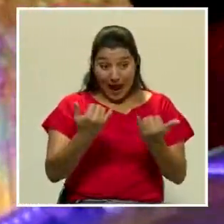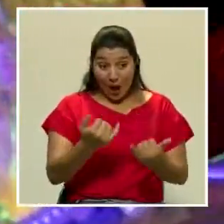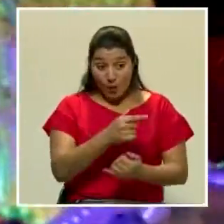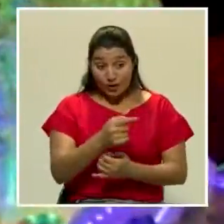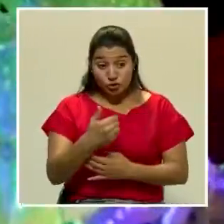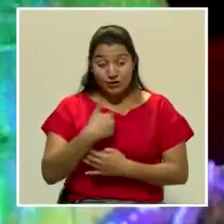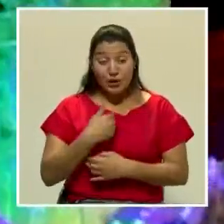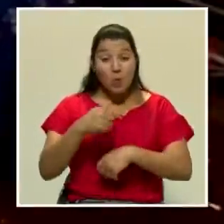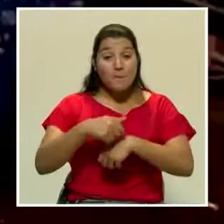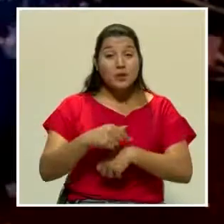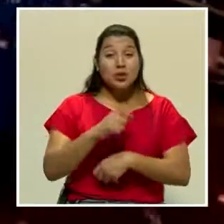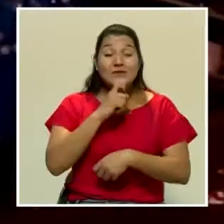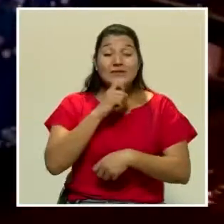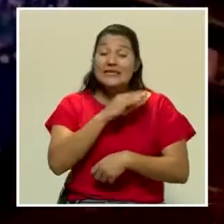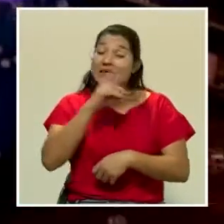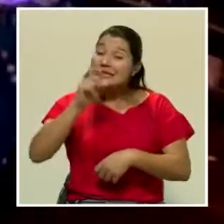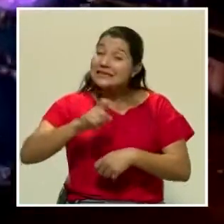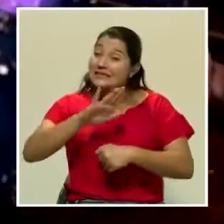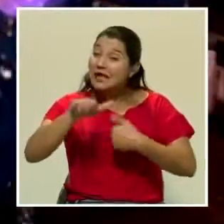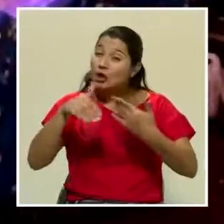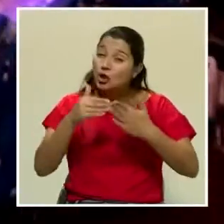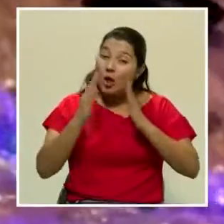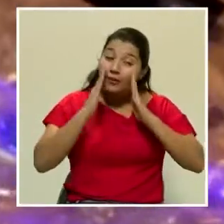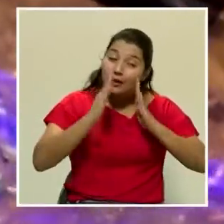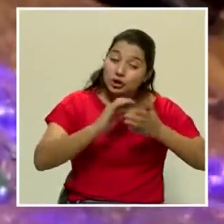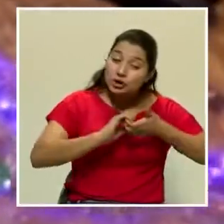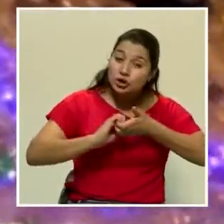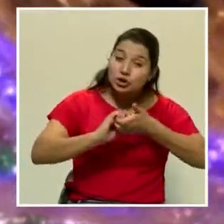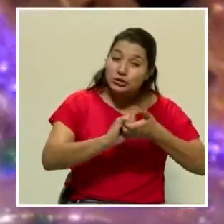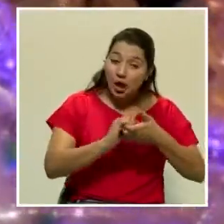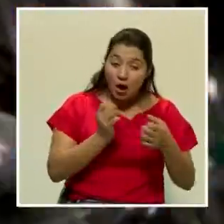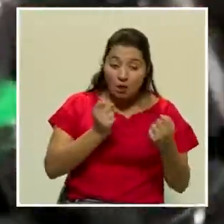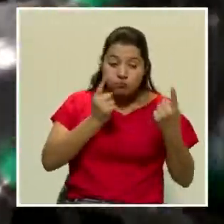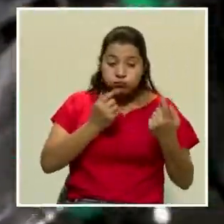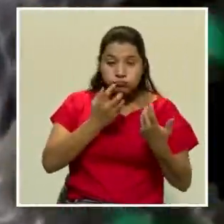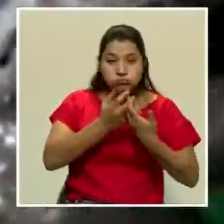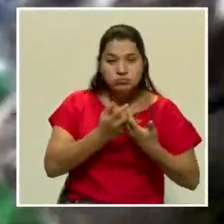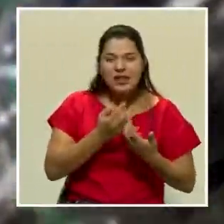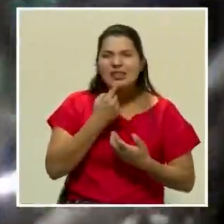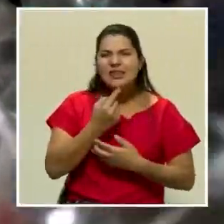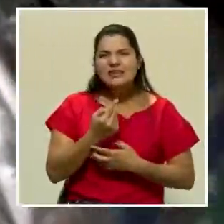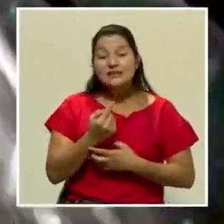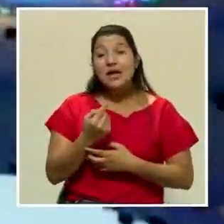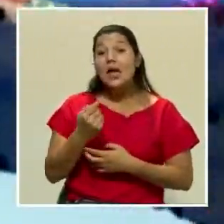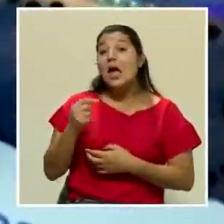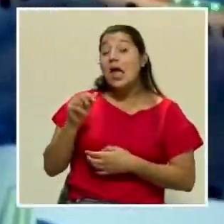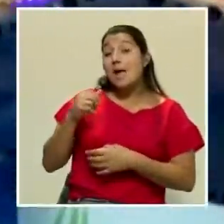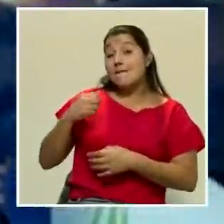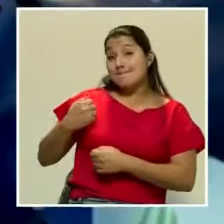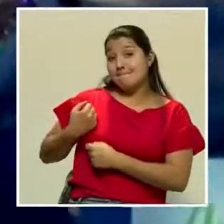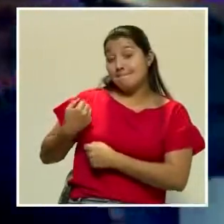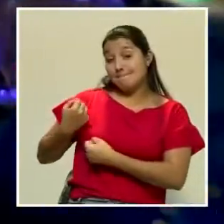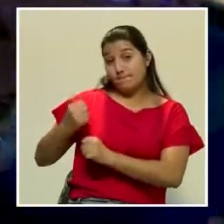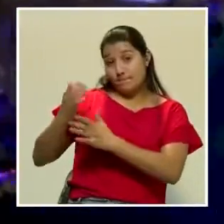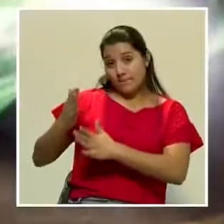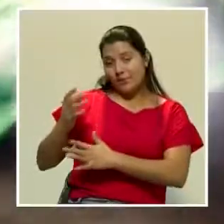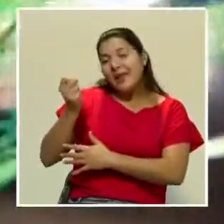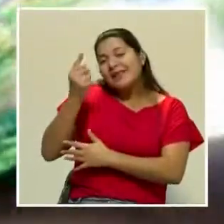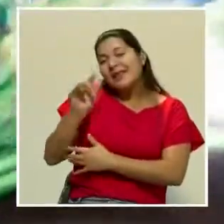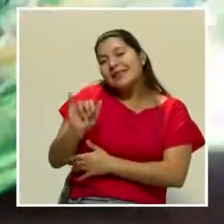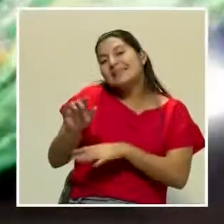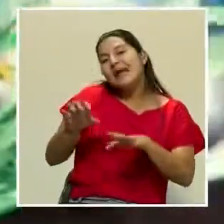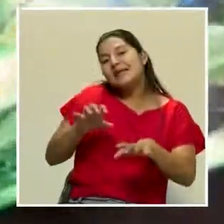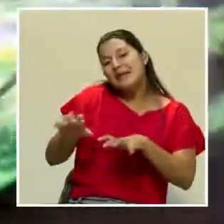requieren de toda la solidaridad y empatía. Araya explicó que entiende que esta actividad es esperada en la Navidad por